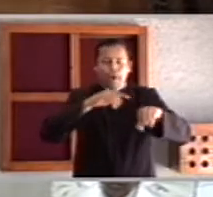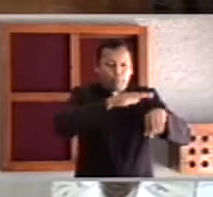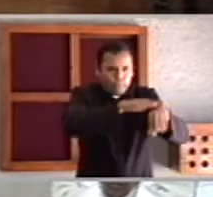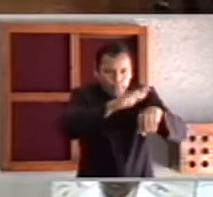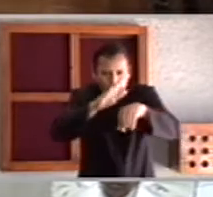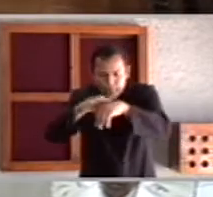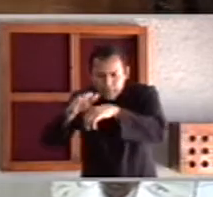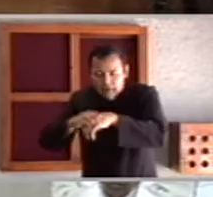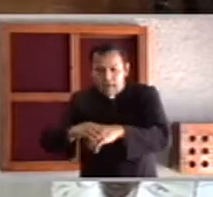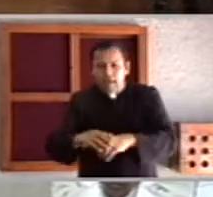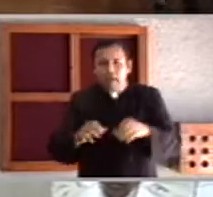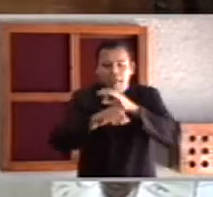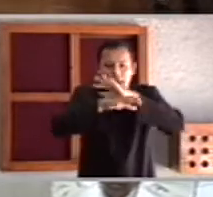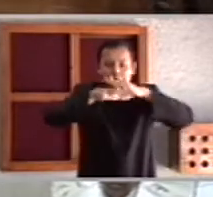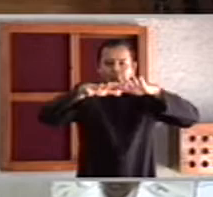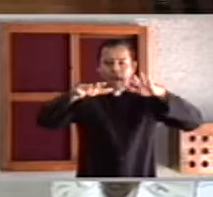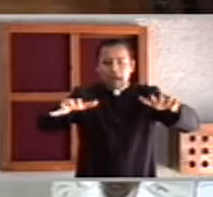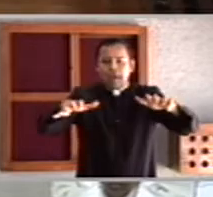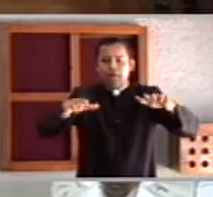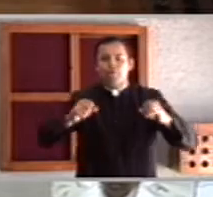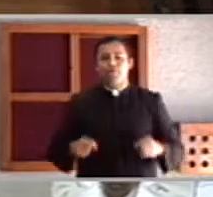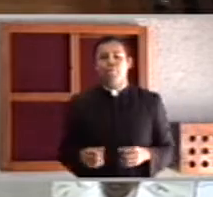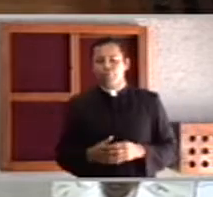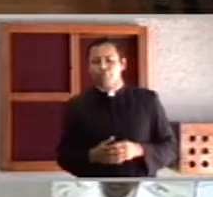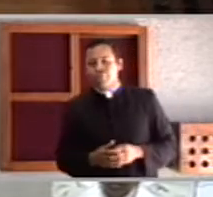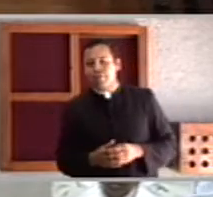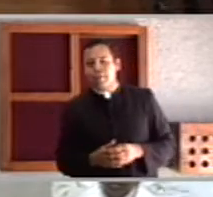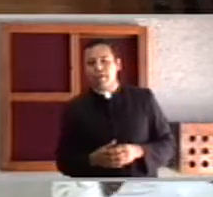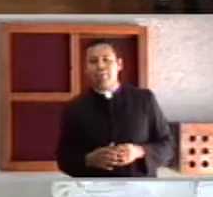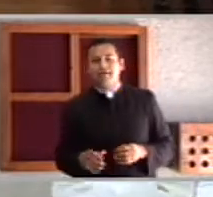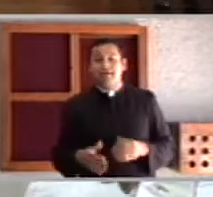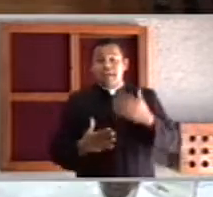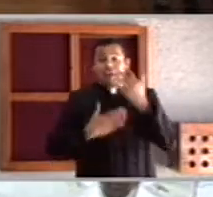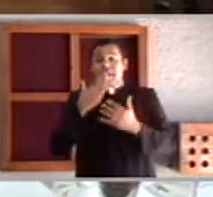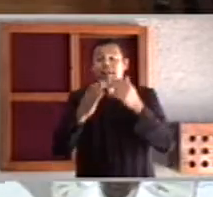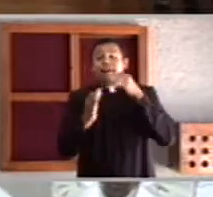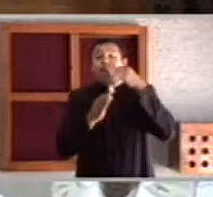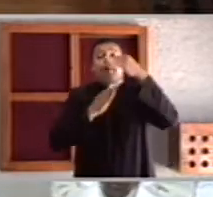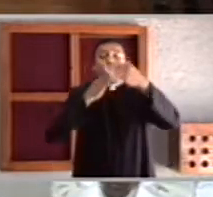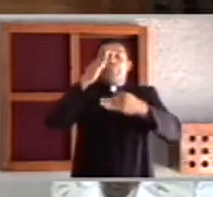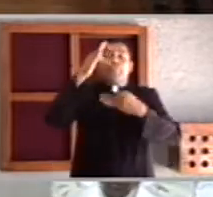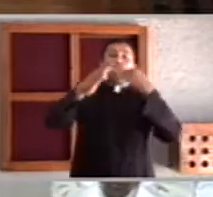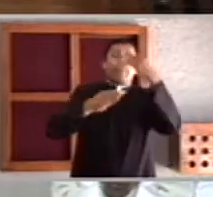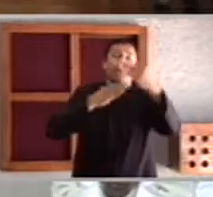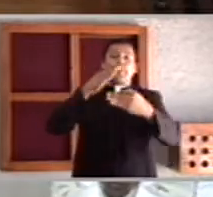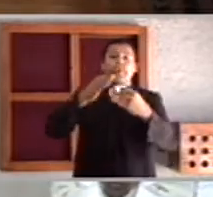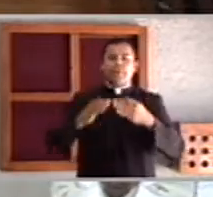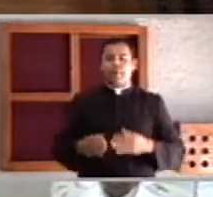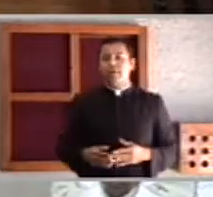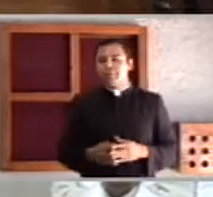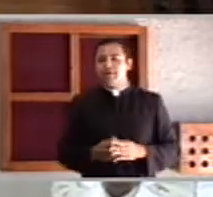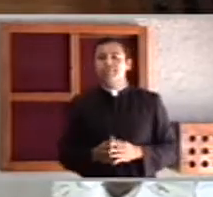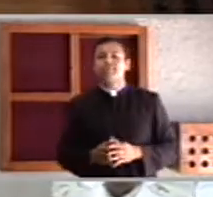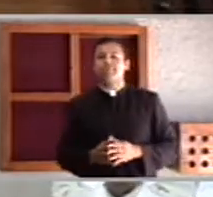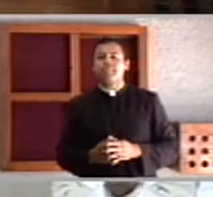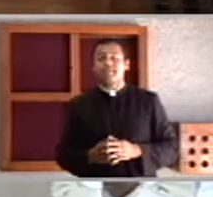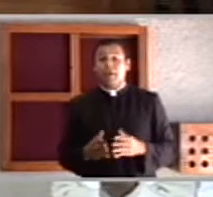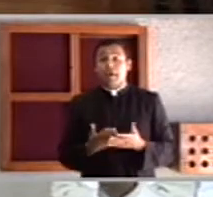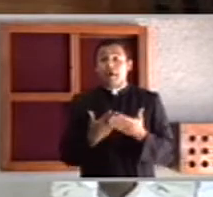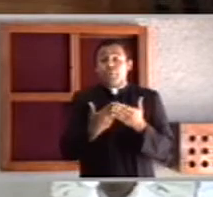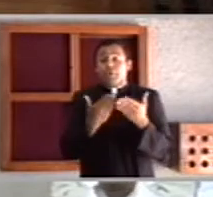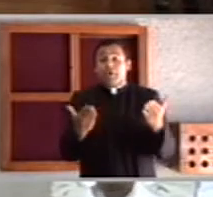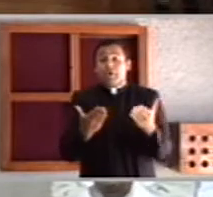Evangelio, en este momento histórico es apremiante y es una